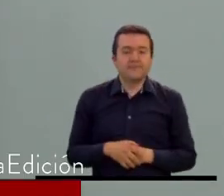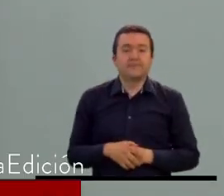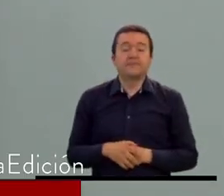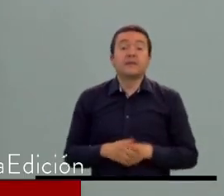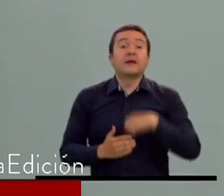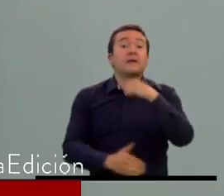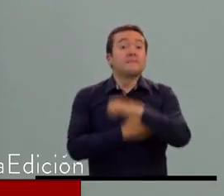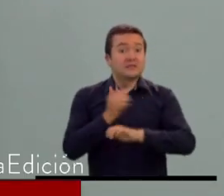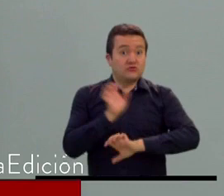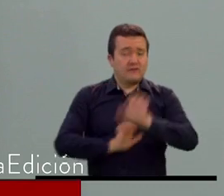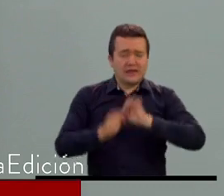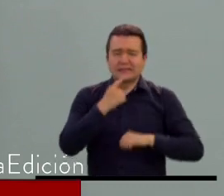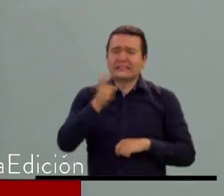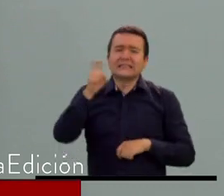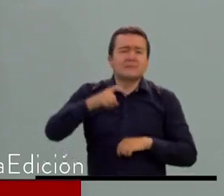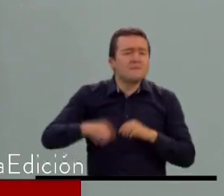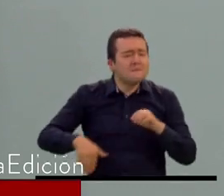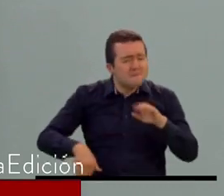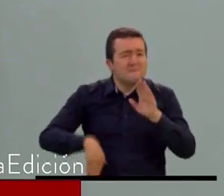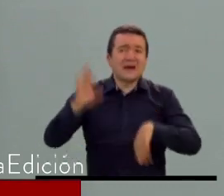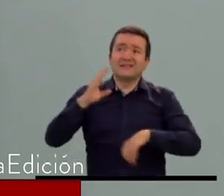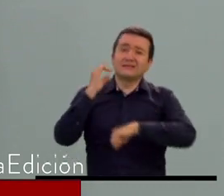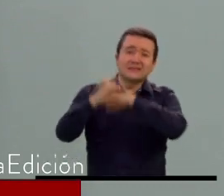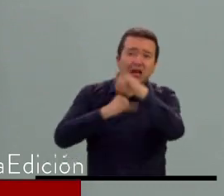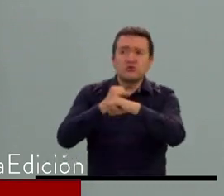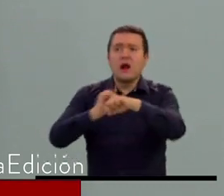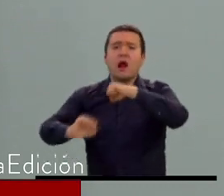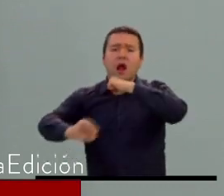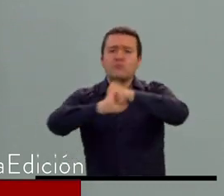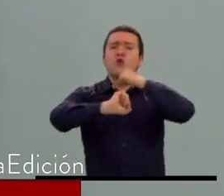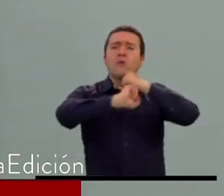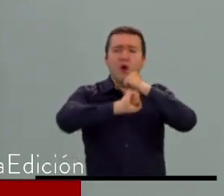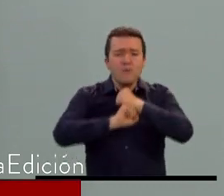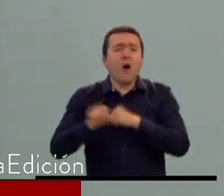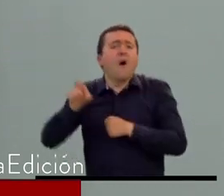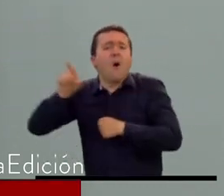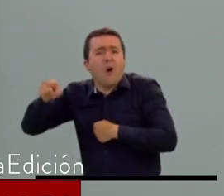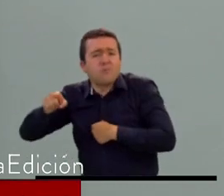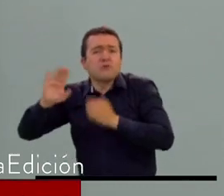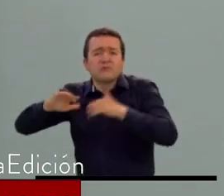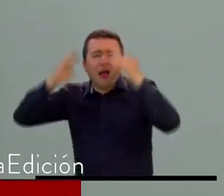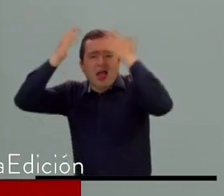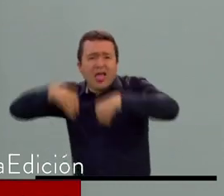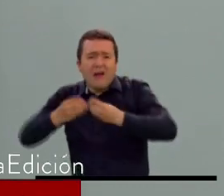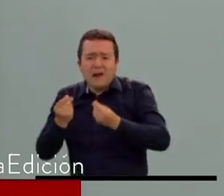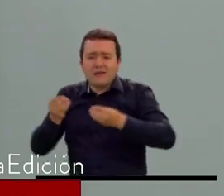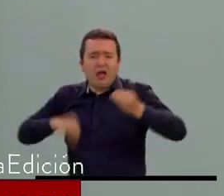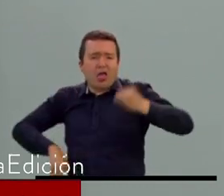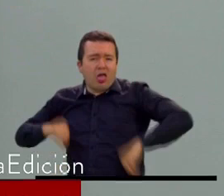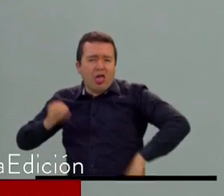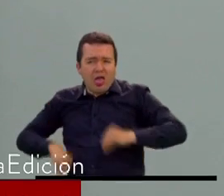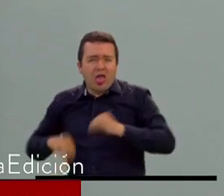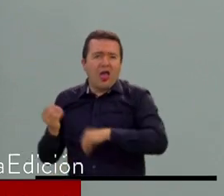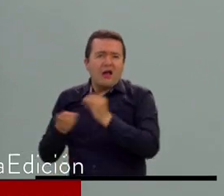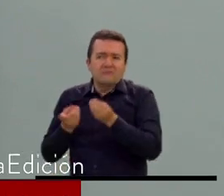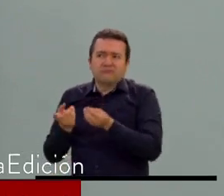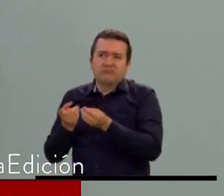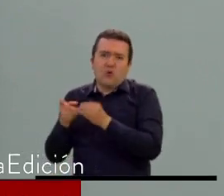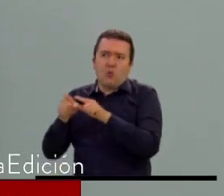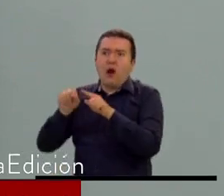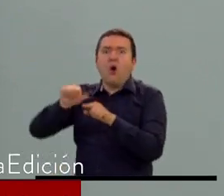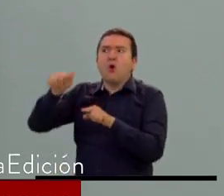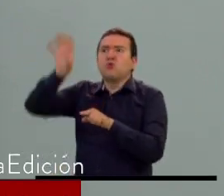Requerimos más cooperación internacional porque en el fondo el dinero sucio de estos criminales, con la ayuda de sus tentáculos en el